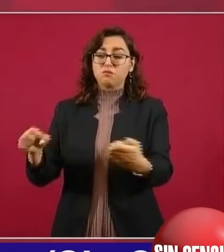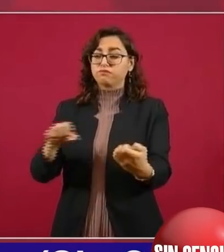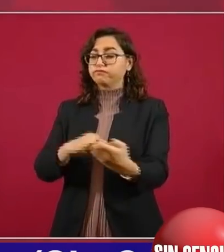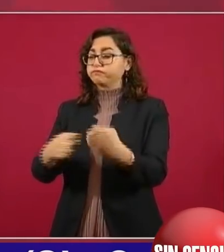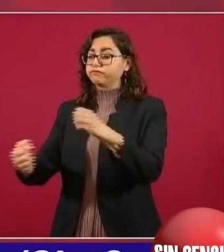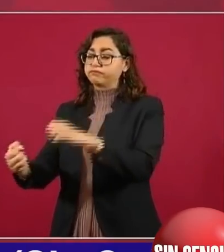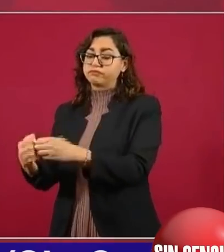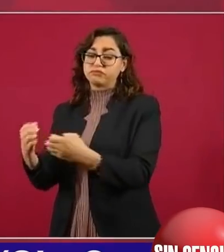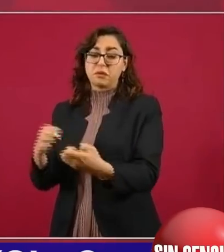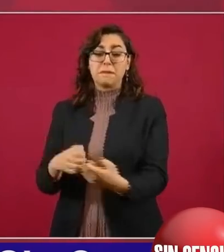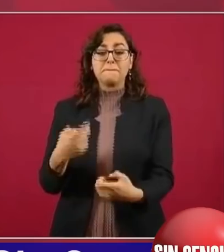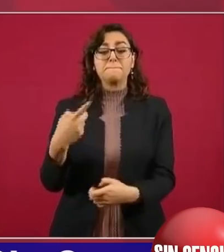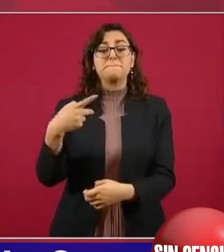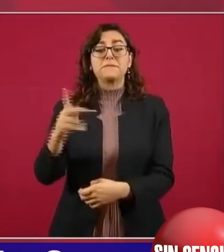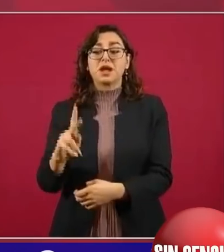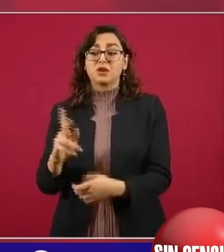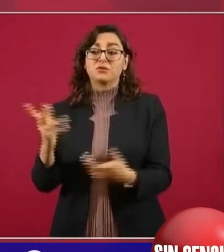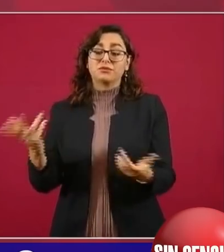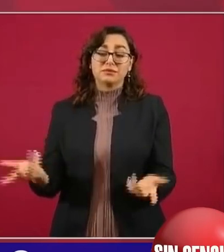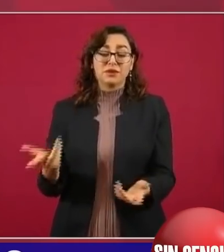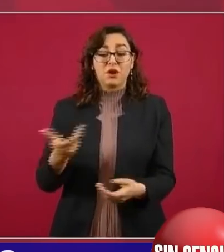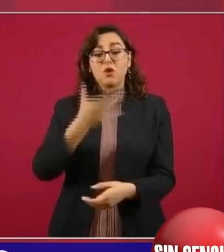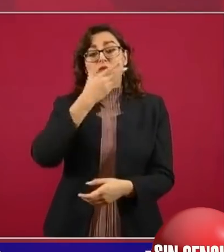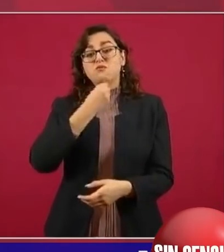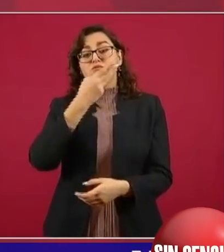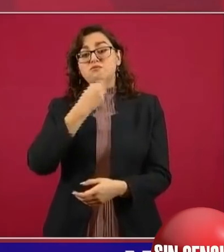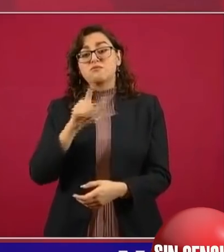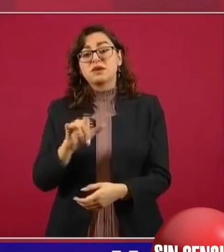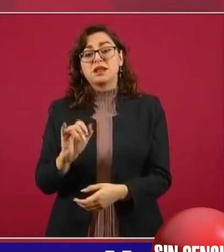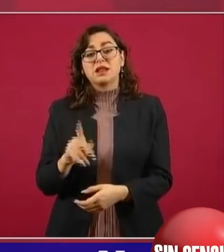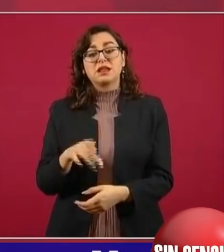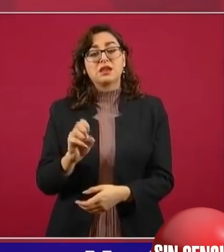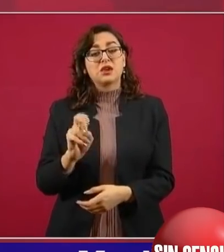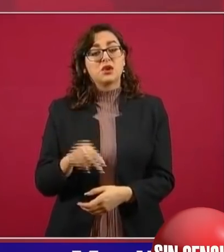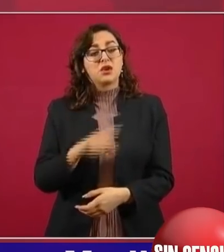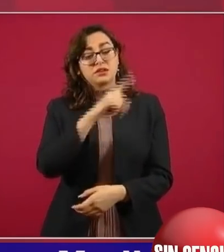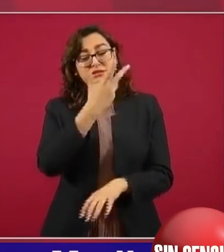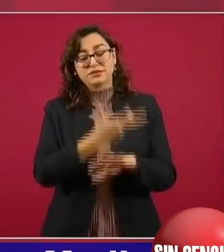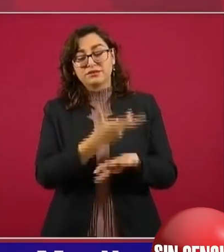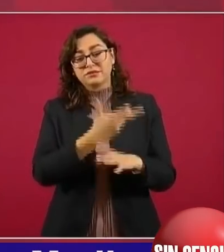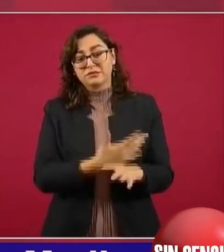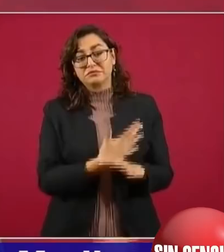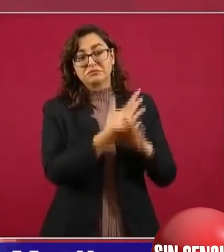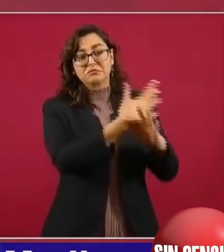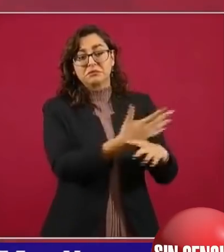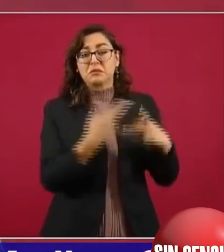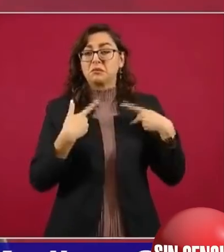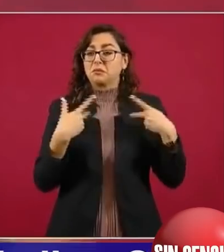una vez, dos veces, pero no se le puede engañar toda la vida. Entonces ya